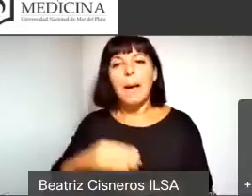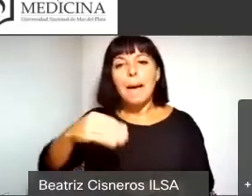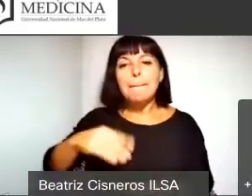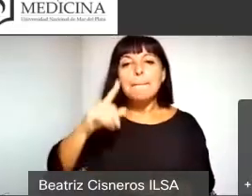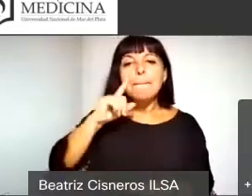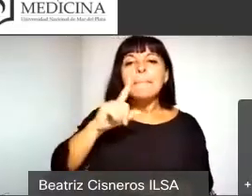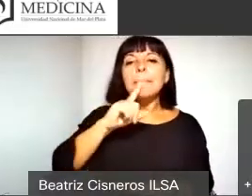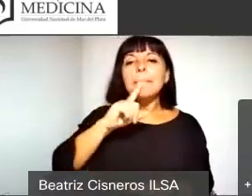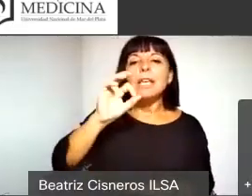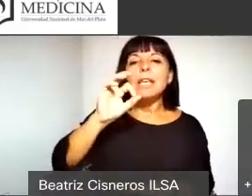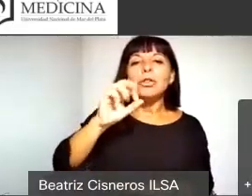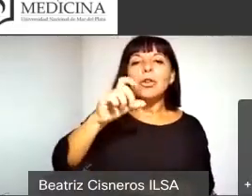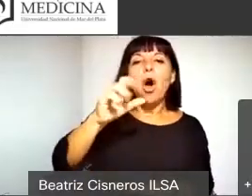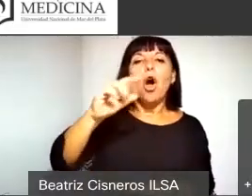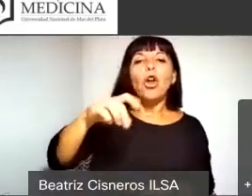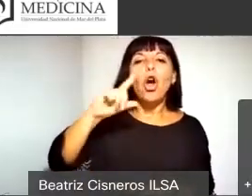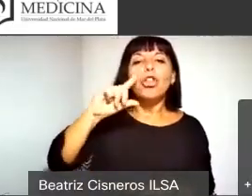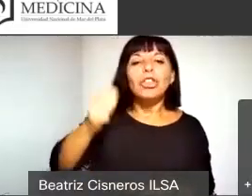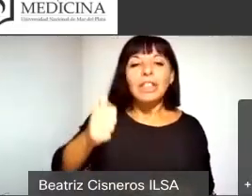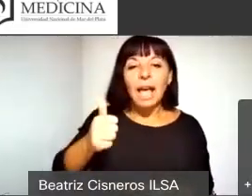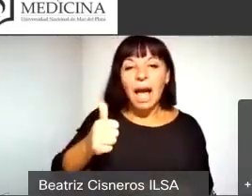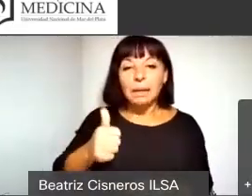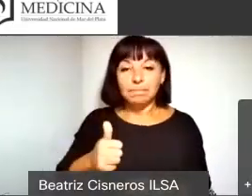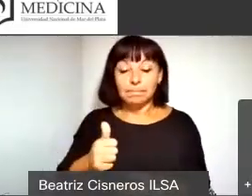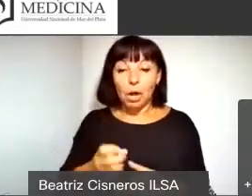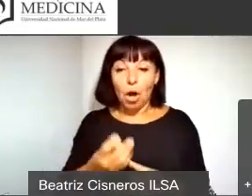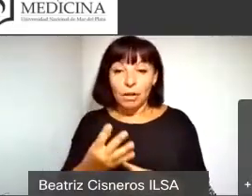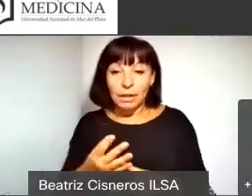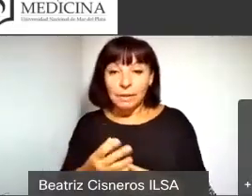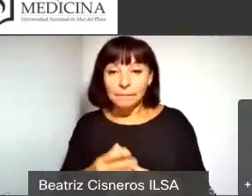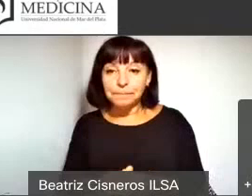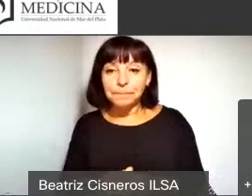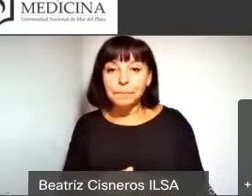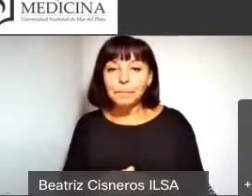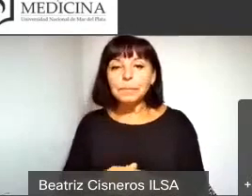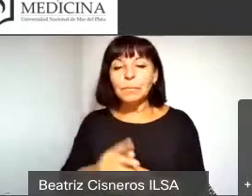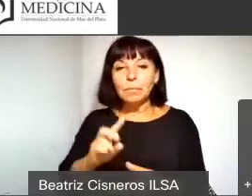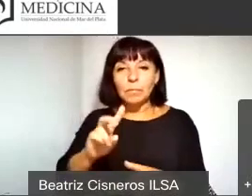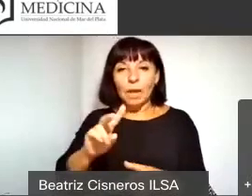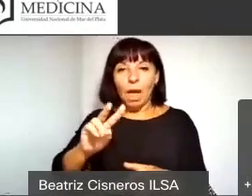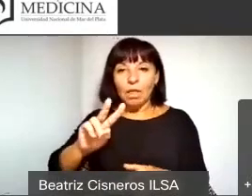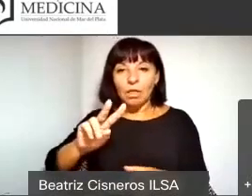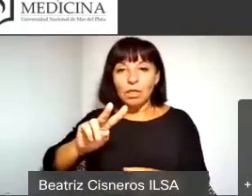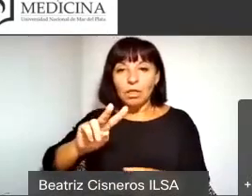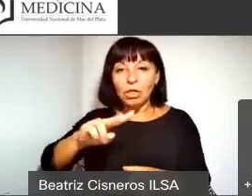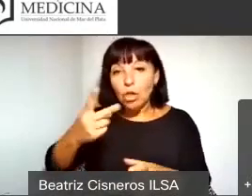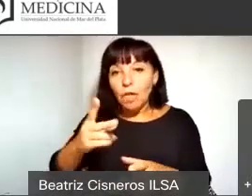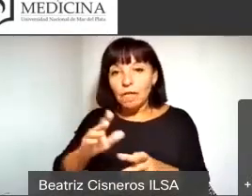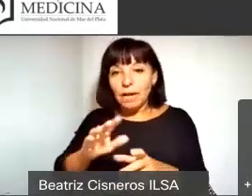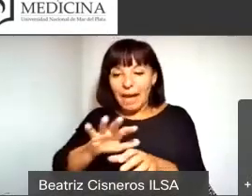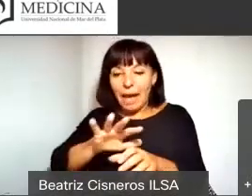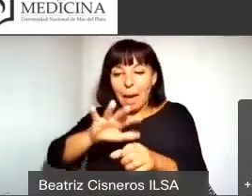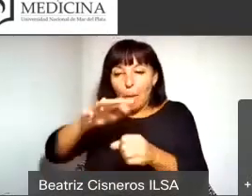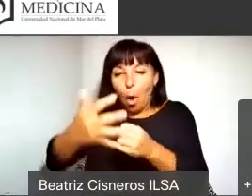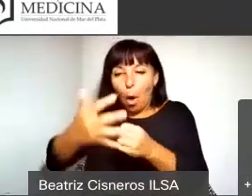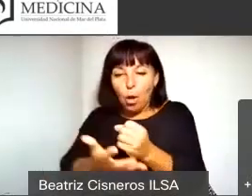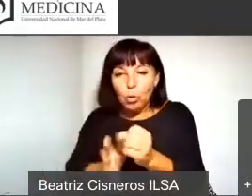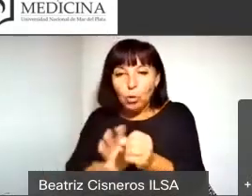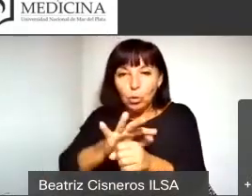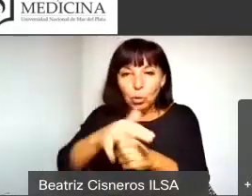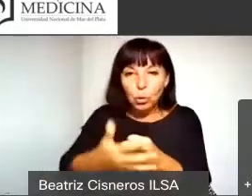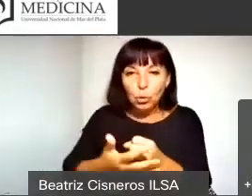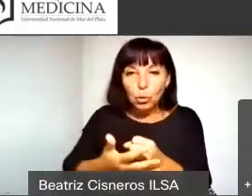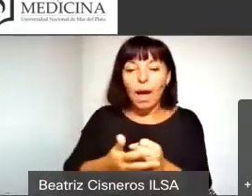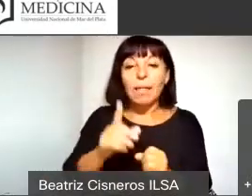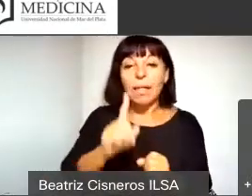los cloroplastos, ¿sí? Que tienen una doble envoltura y que además tienen un ADN que